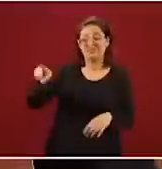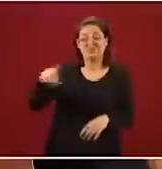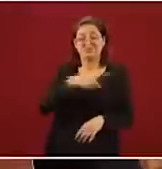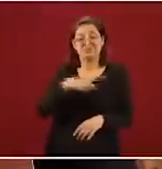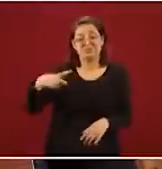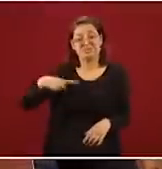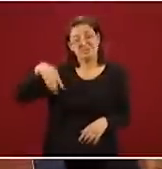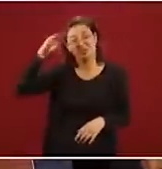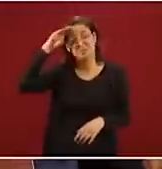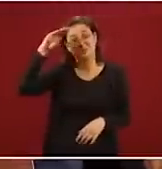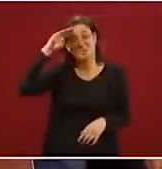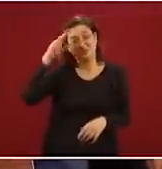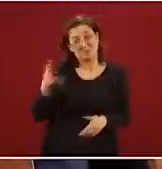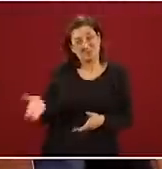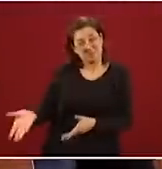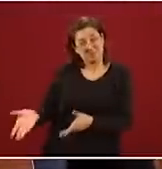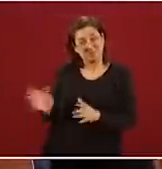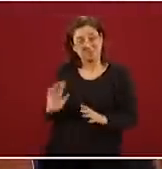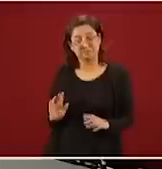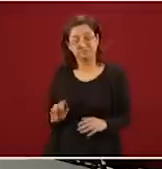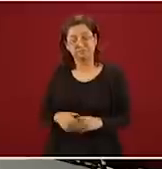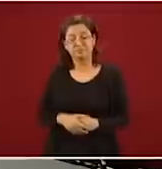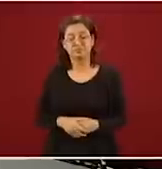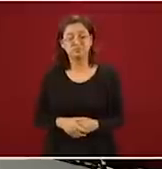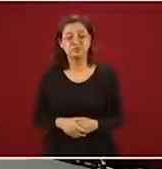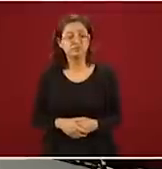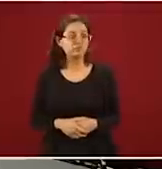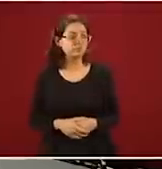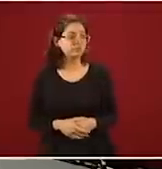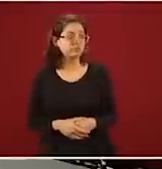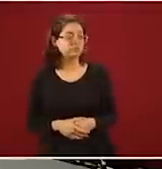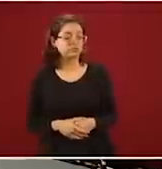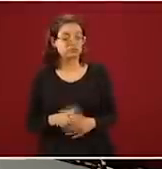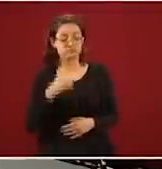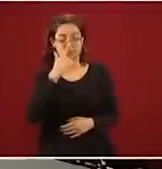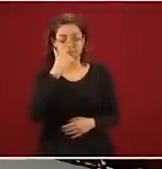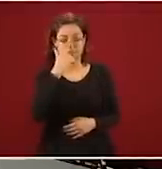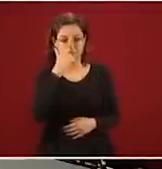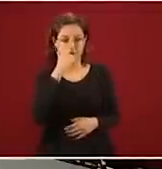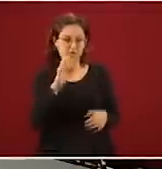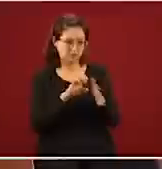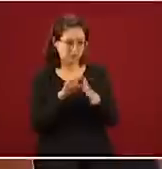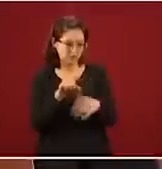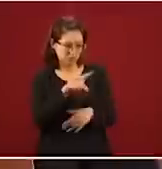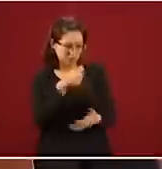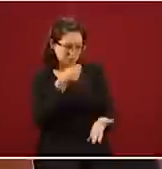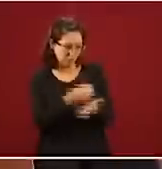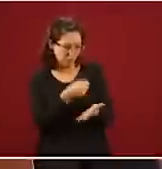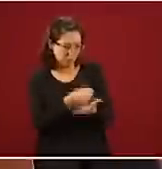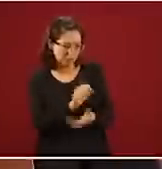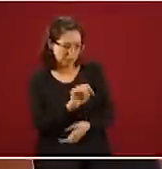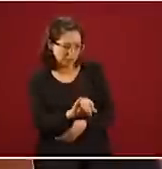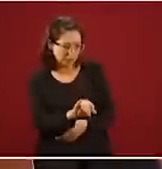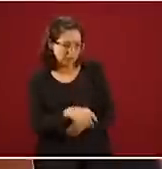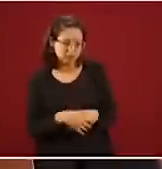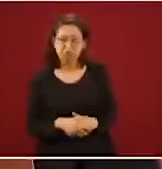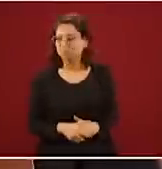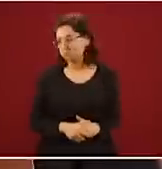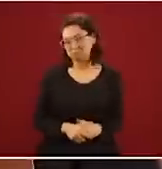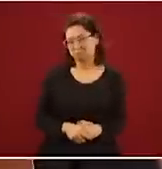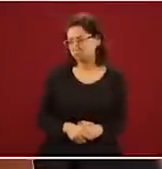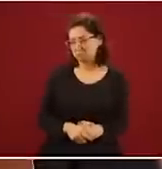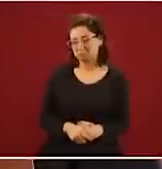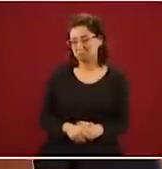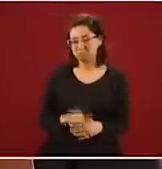Ellos tendrían que pensar eso. O sea, si hay un condicionamiento. No, para nada. Nosotros vamos a mejorar